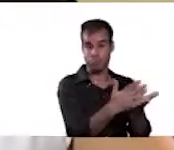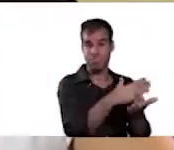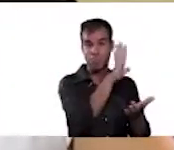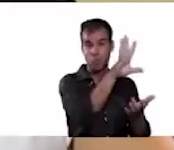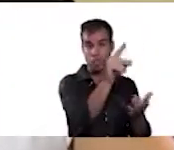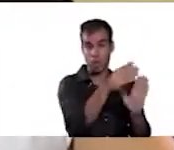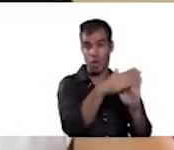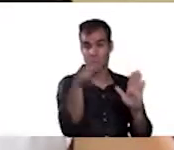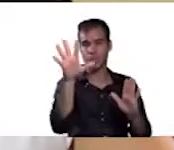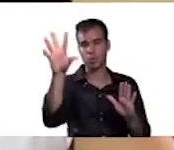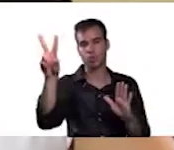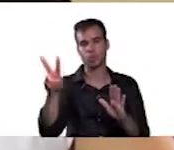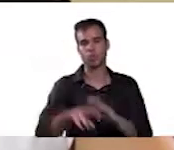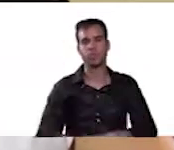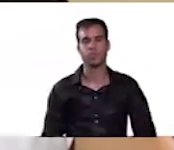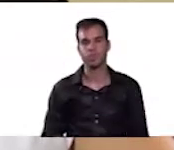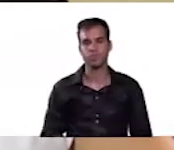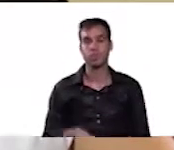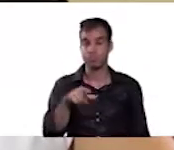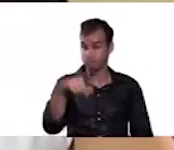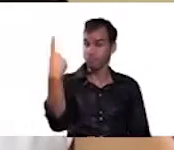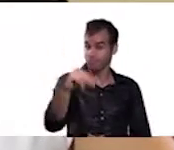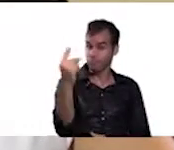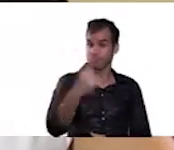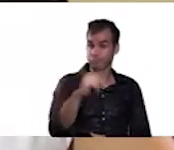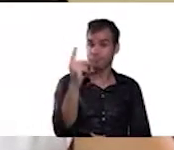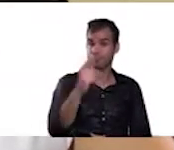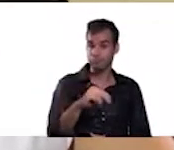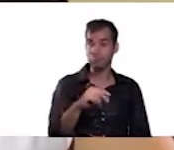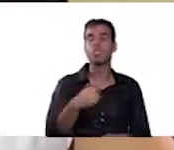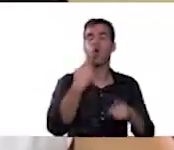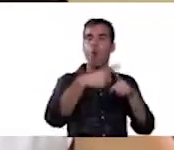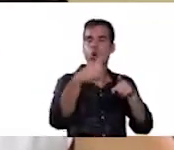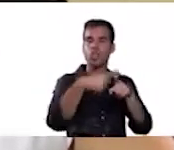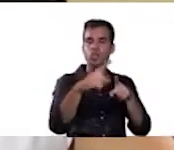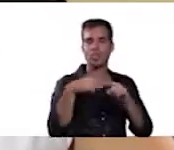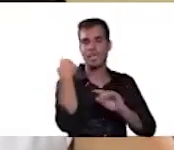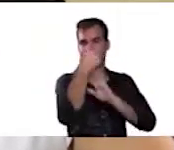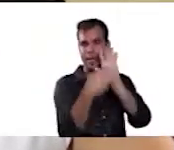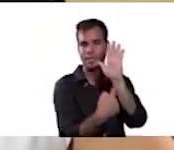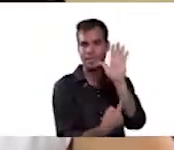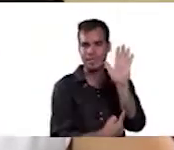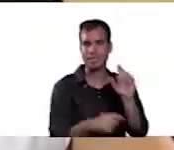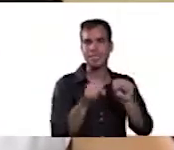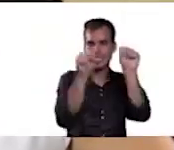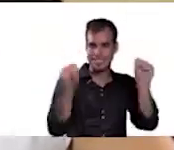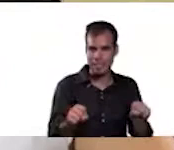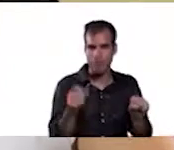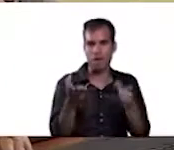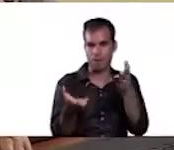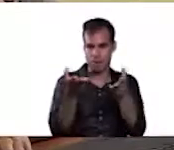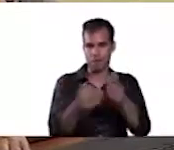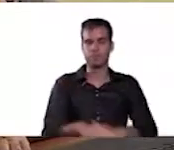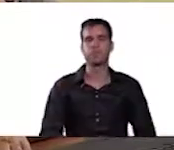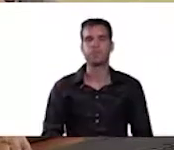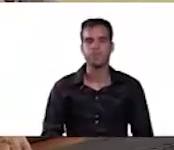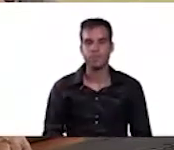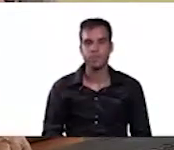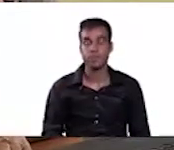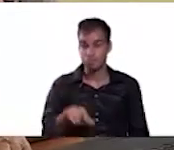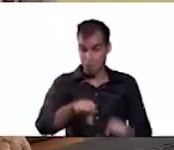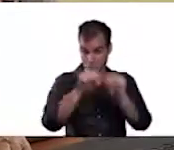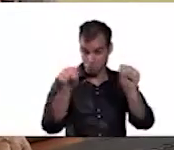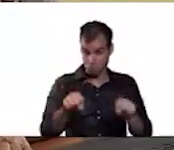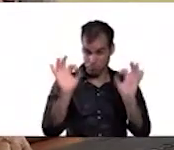52. Estos ejercicios son referentes a las condiciones y a las características del sistema de equilibrio. También del sistema